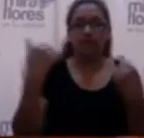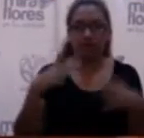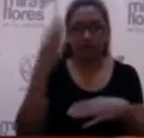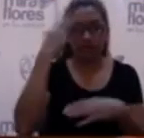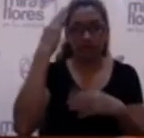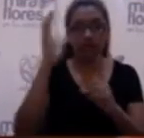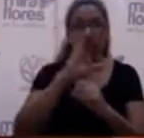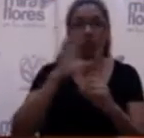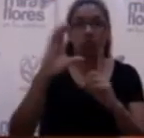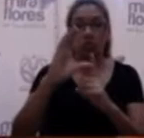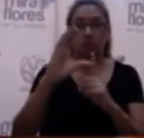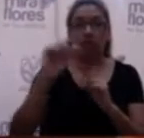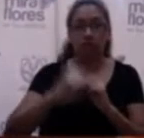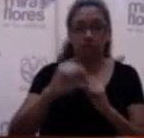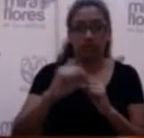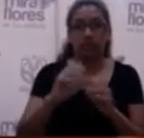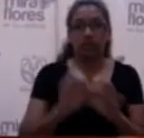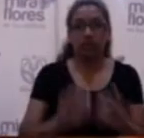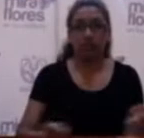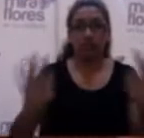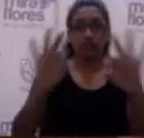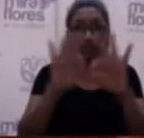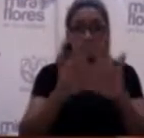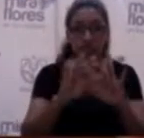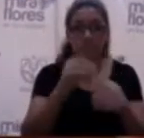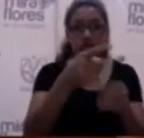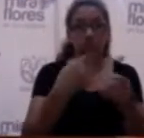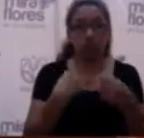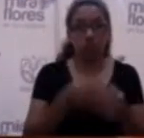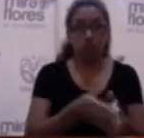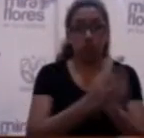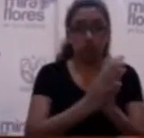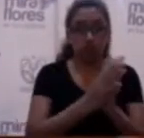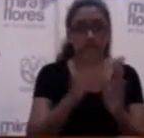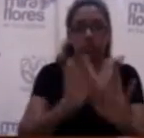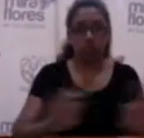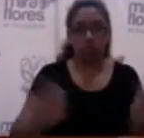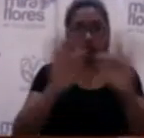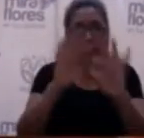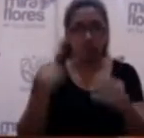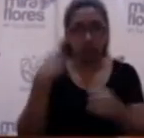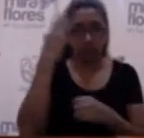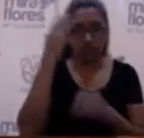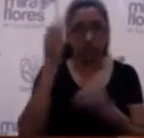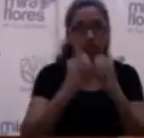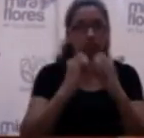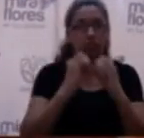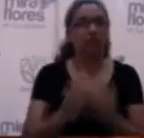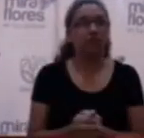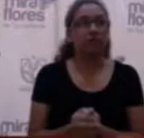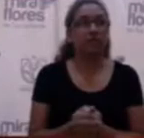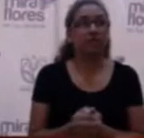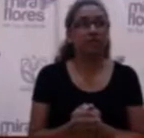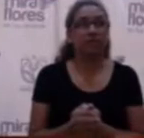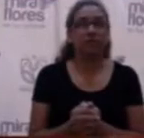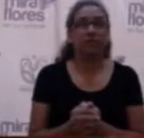área de cultura. Y si usted está considerando el equipamiento que está pidiendo el señor, que está señalando el señor Abusada. O sea, no hay